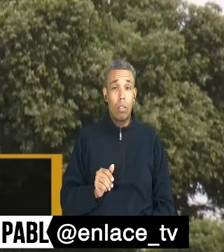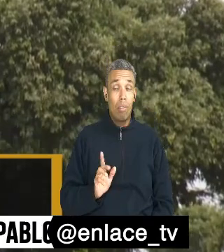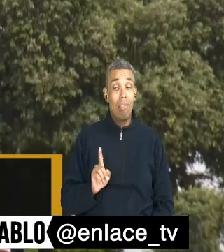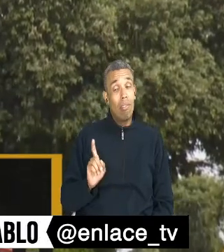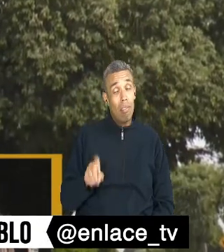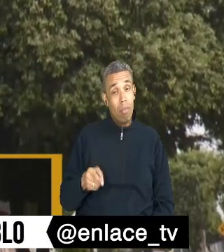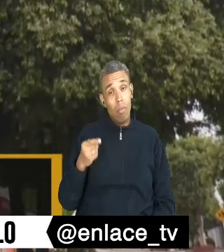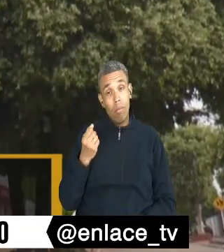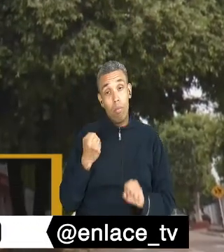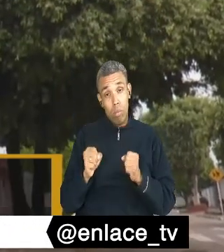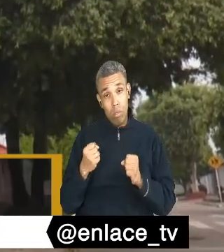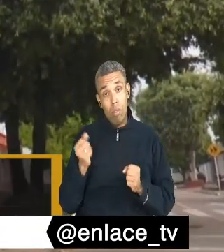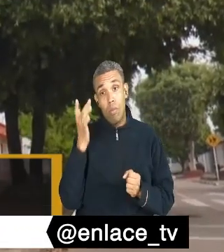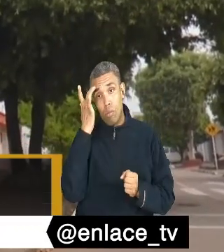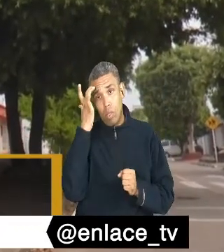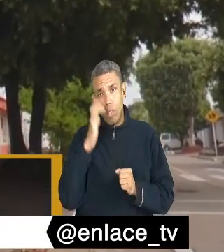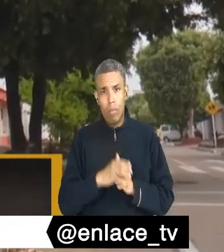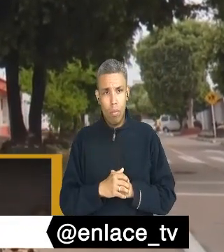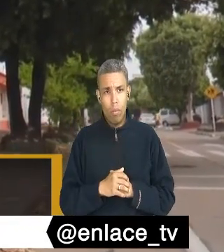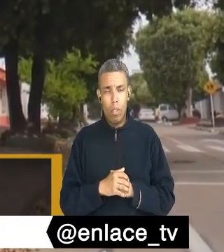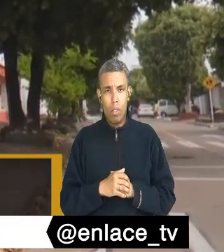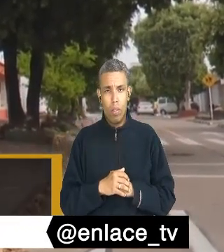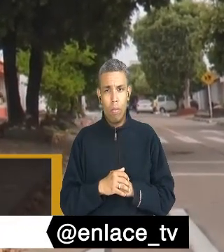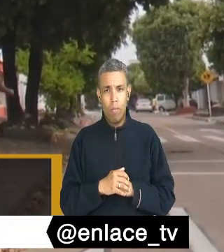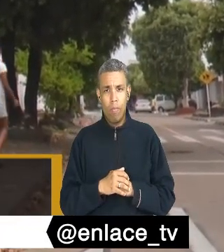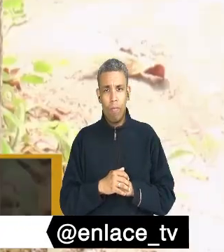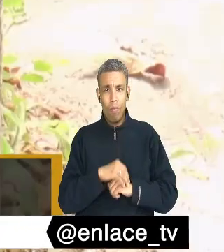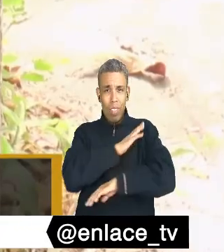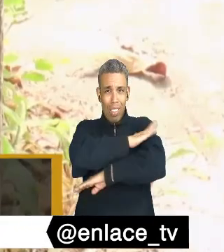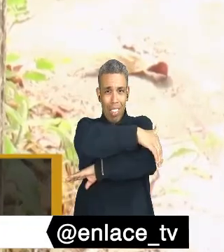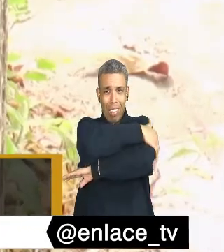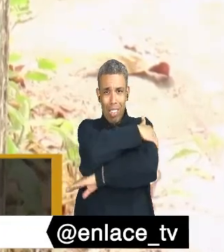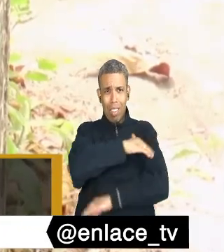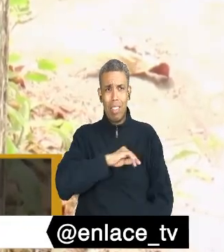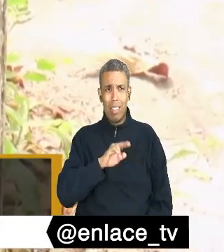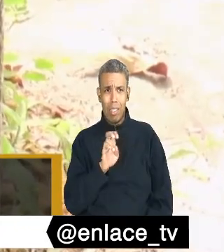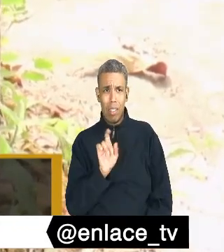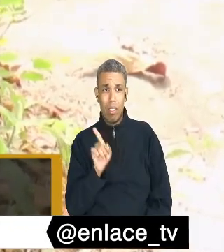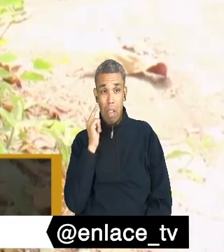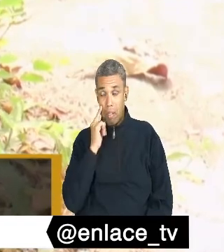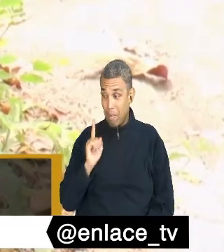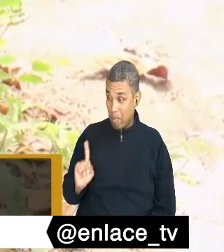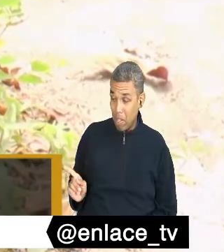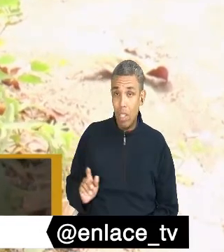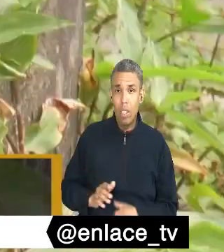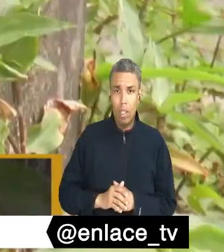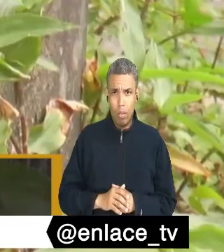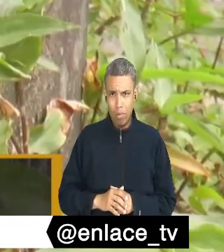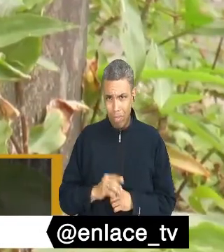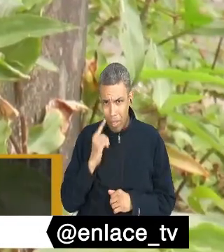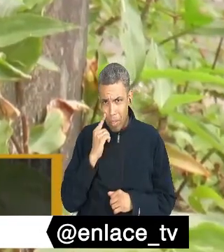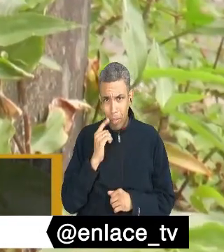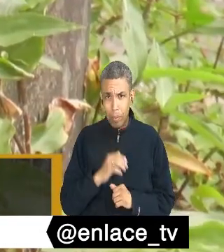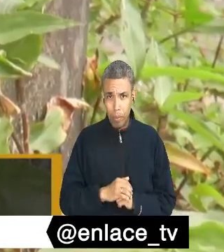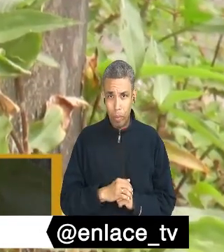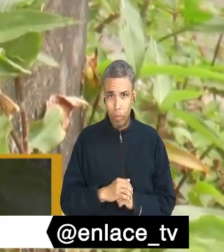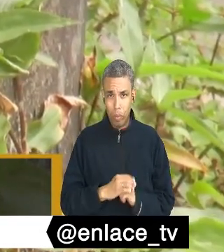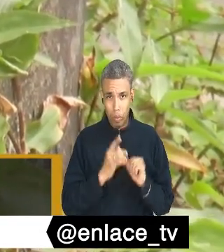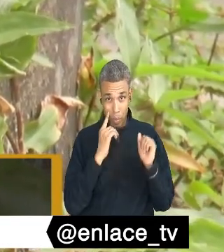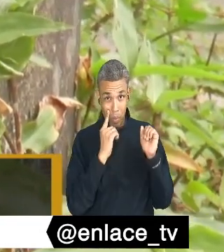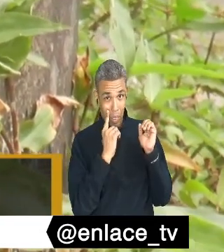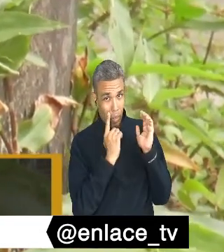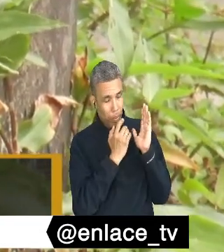habitantes acá de la calle 71, porque va a llegar la ola invernal y se puede, o sea, con todo